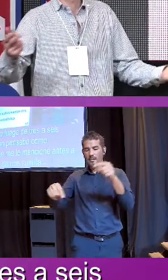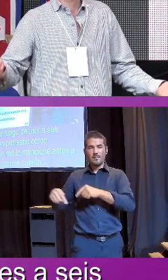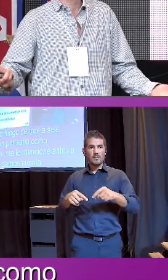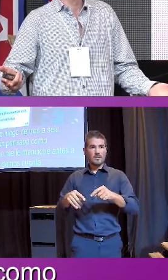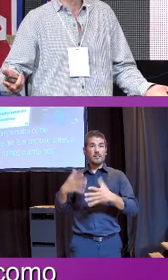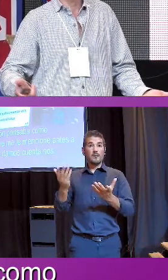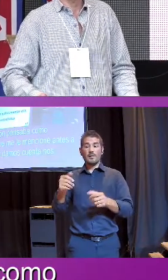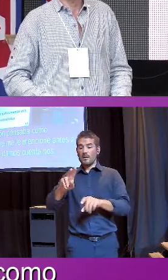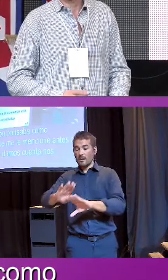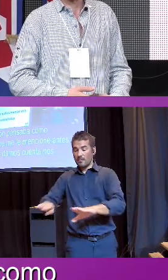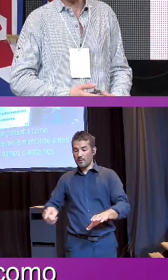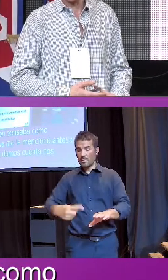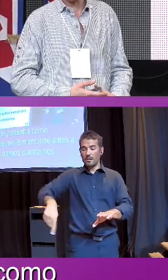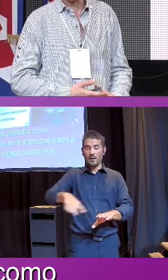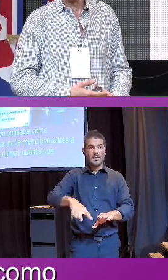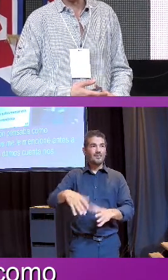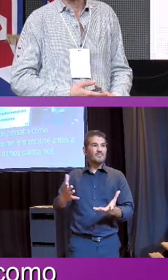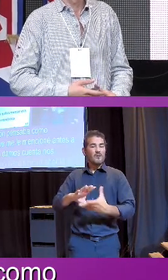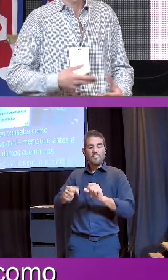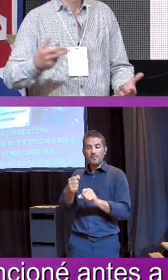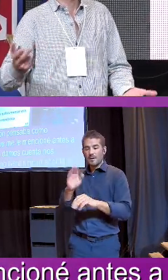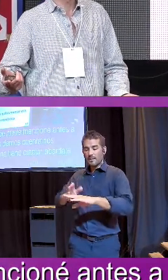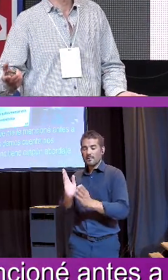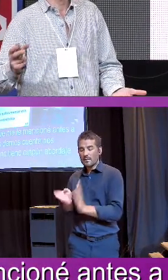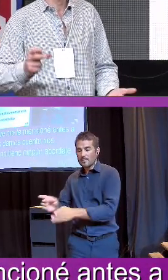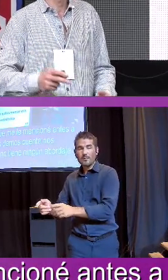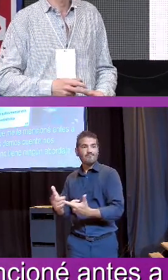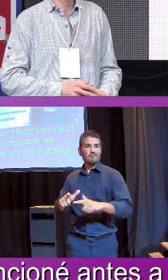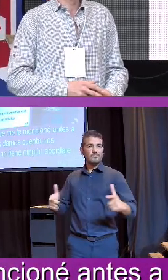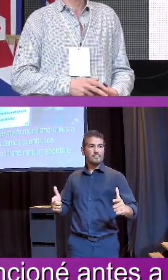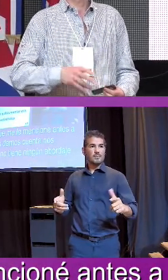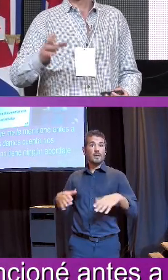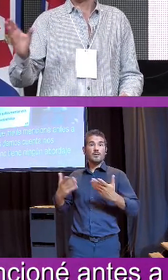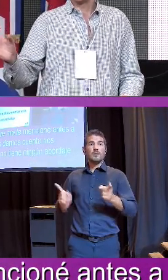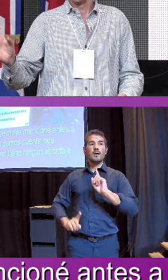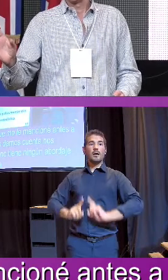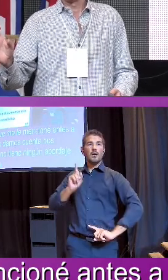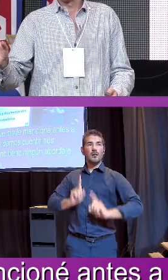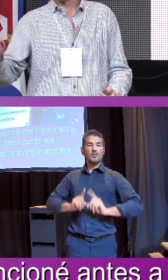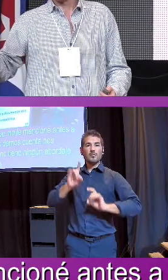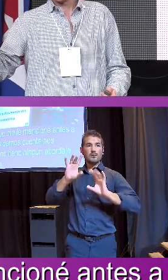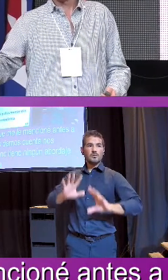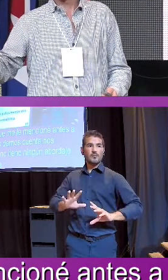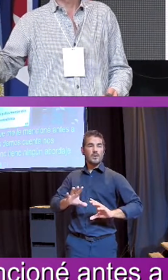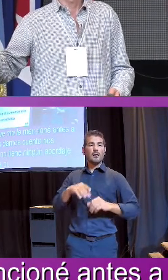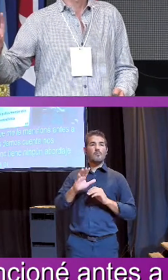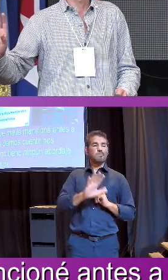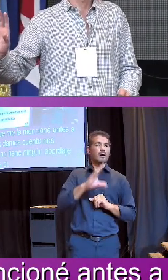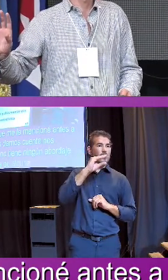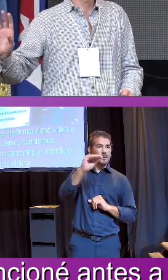infancia? Que la mayoría no tienen ningún abordaje, ¿sí? Los que tienen media hora de